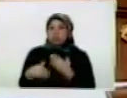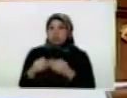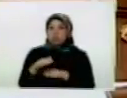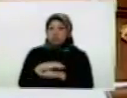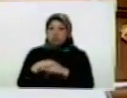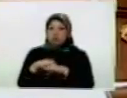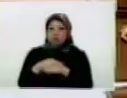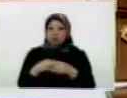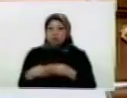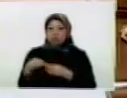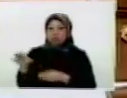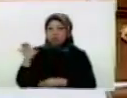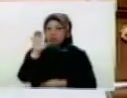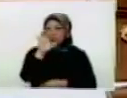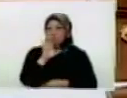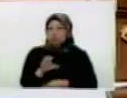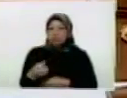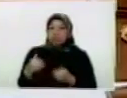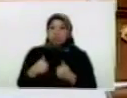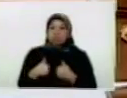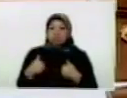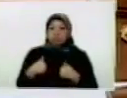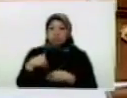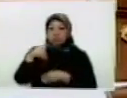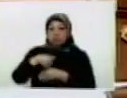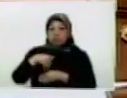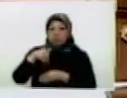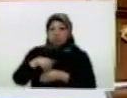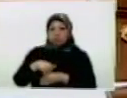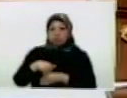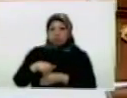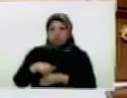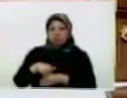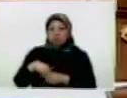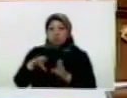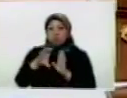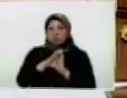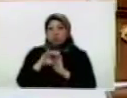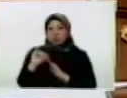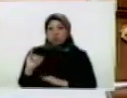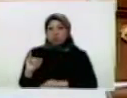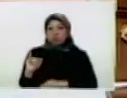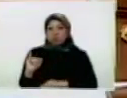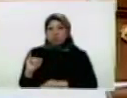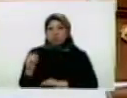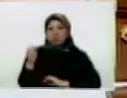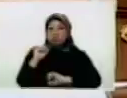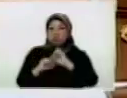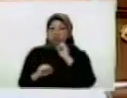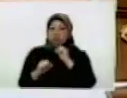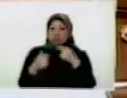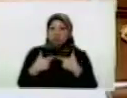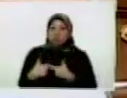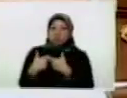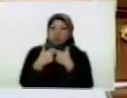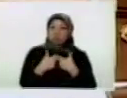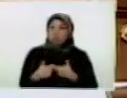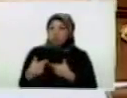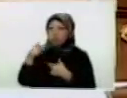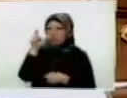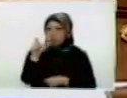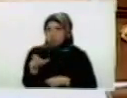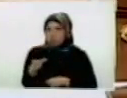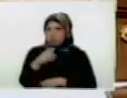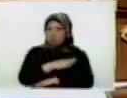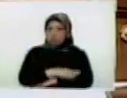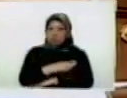gobierno extranjero. Sometido a votación el decreto constituyente en el rechazo al injerencista inmoral e